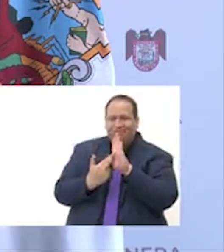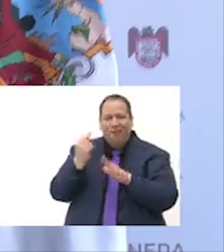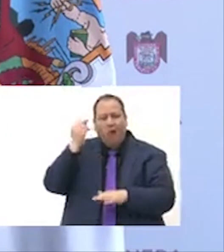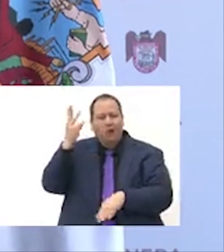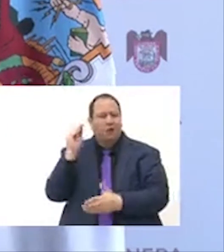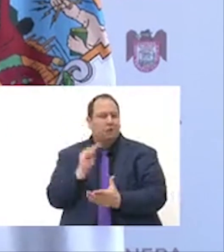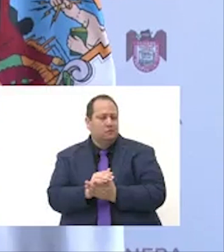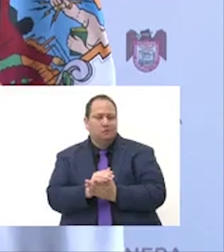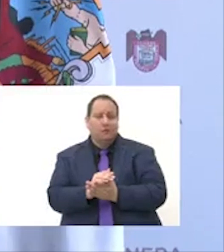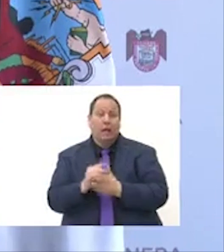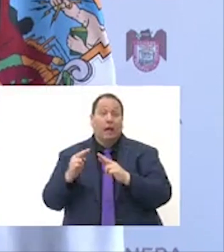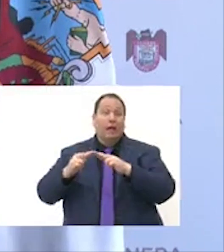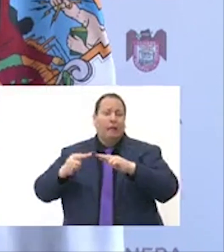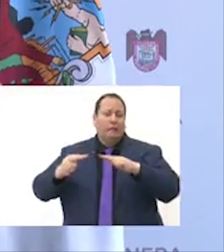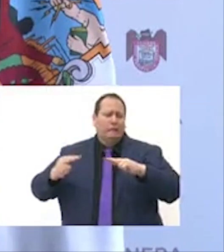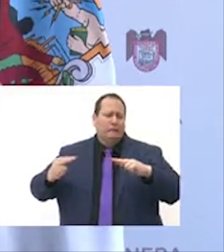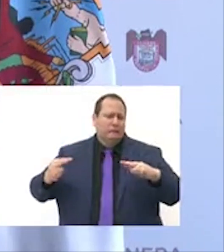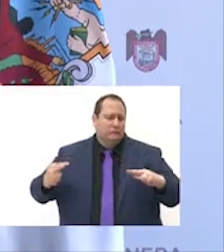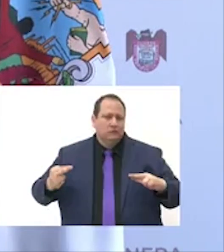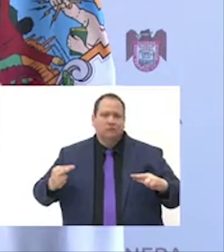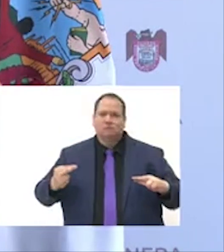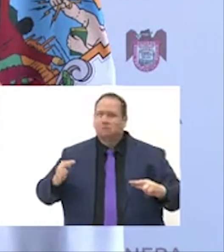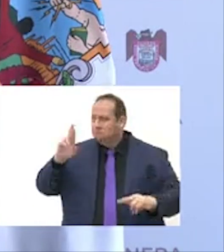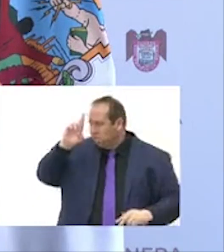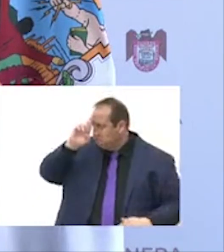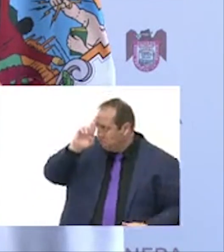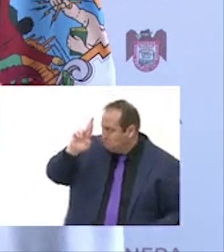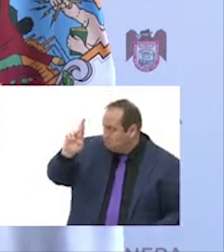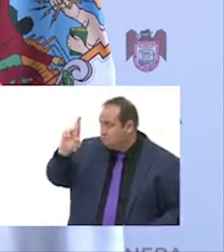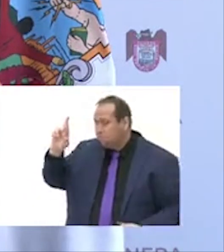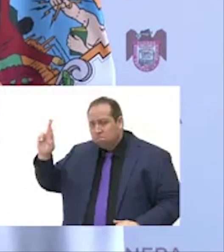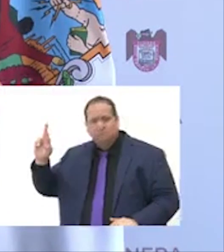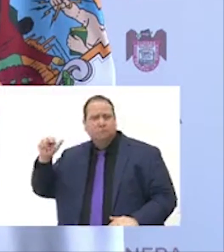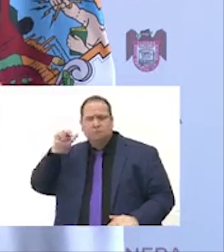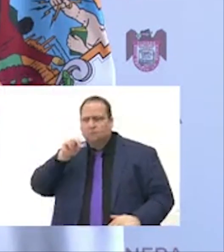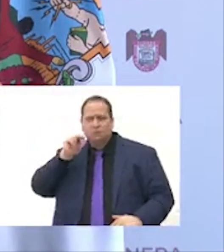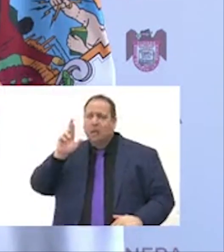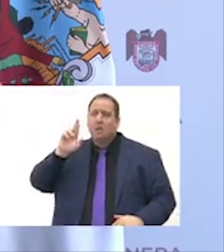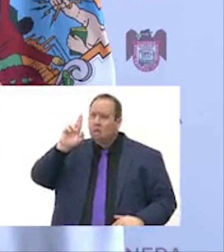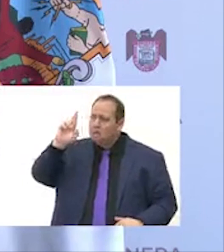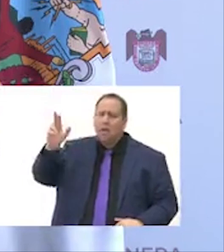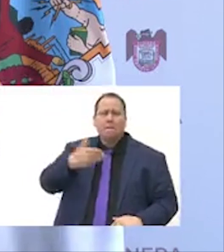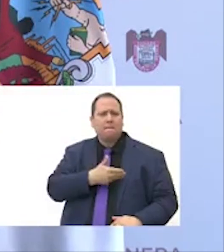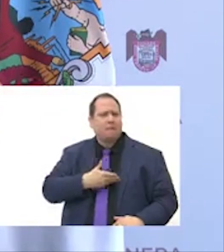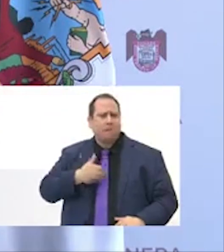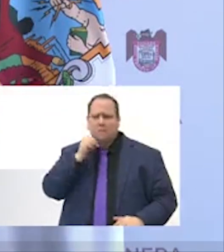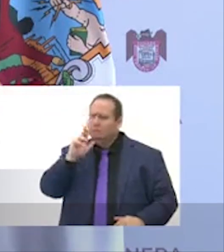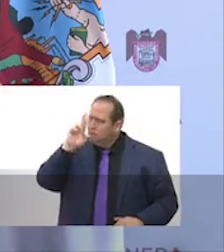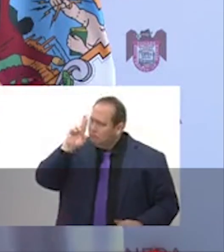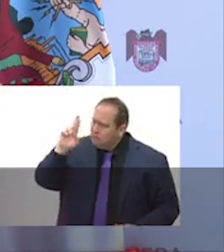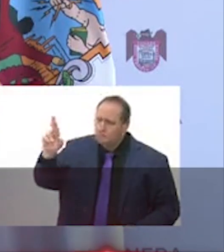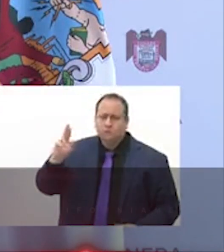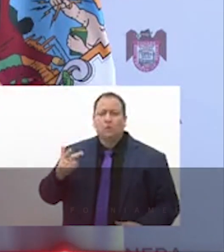y la relación ha sido sumamente respetuosa desde el primer momento con el presidente Andrés Manuel López Obrador.